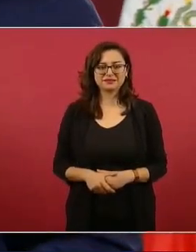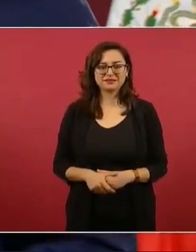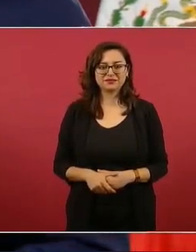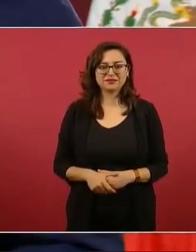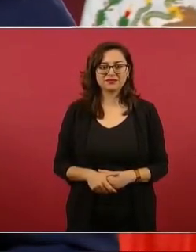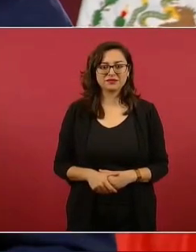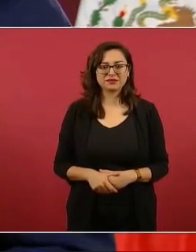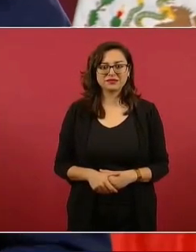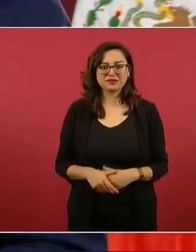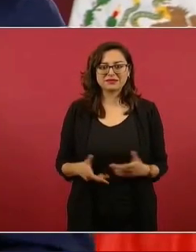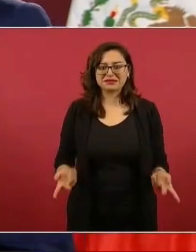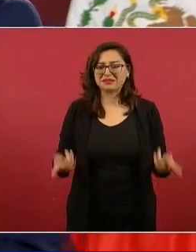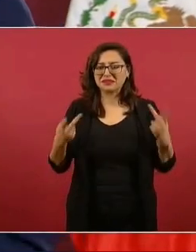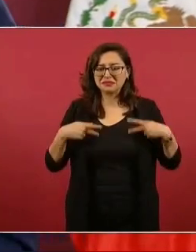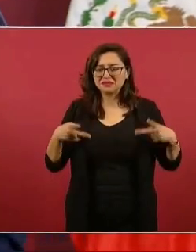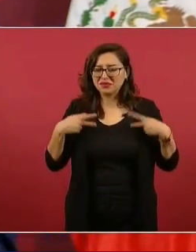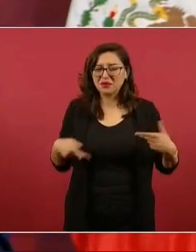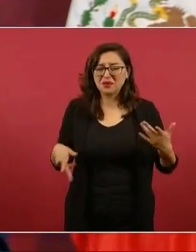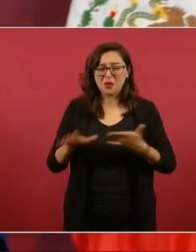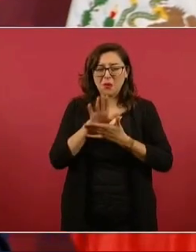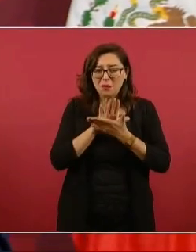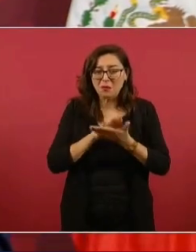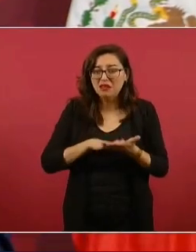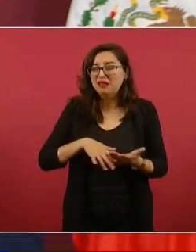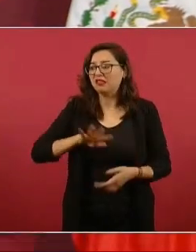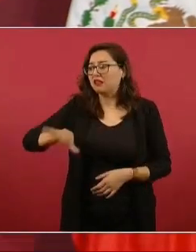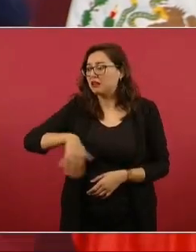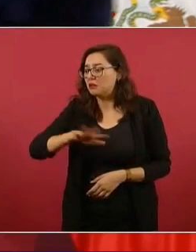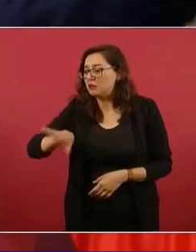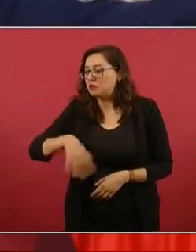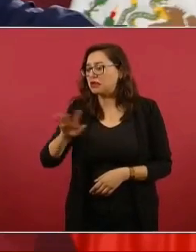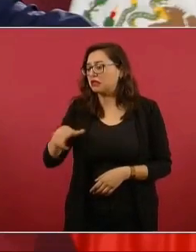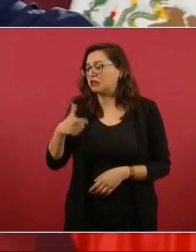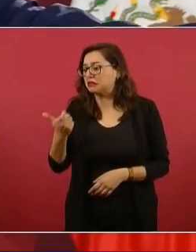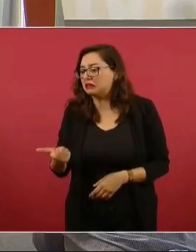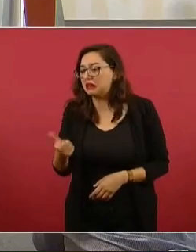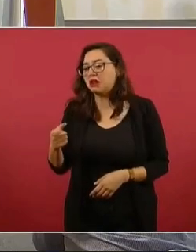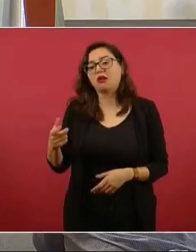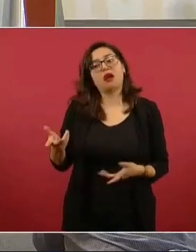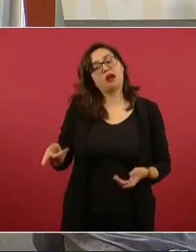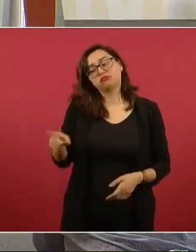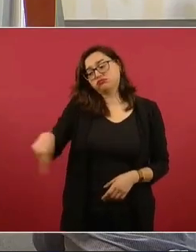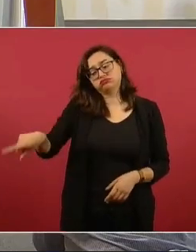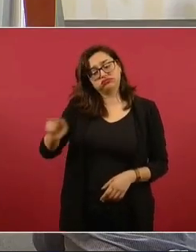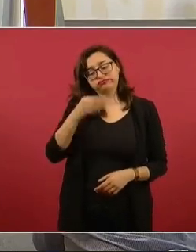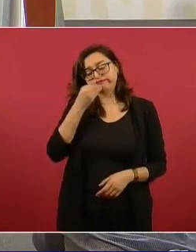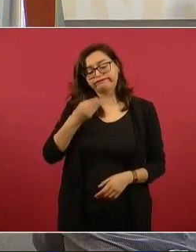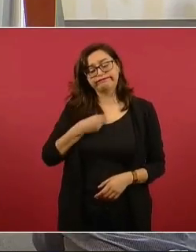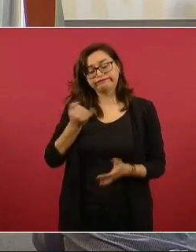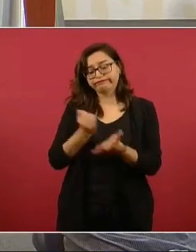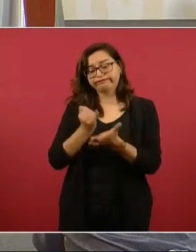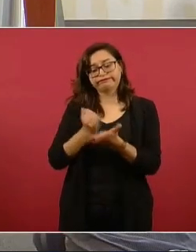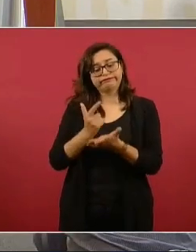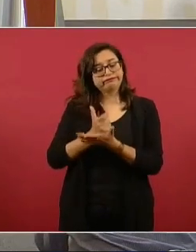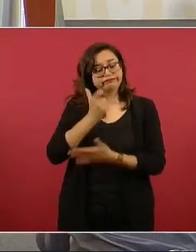se buscan la vida como pueden, y que ese era el problema fiscal de